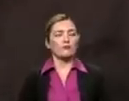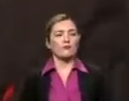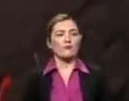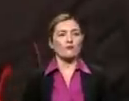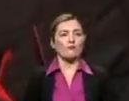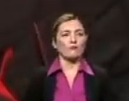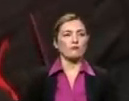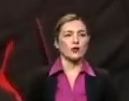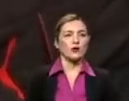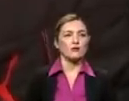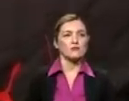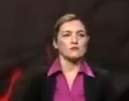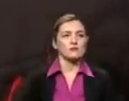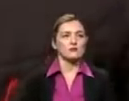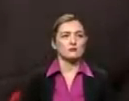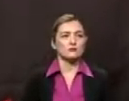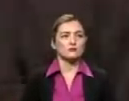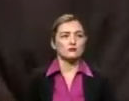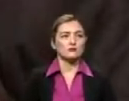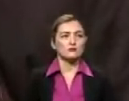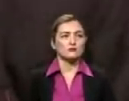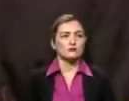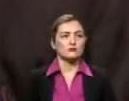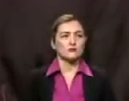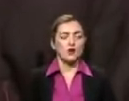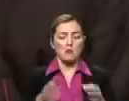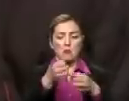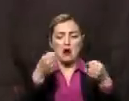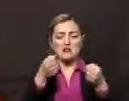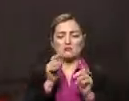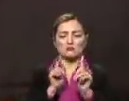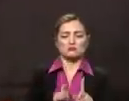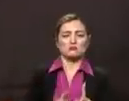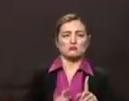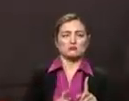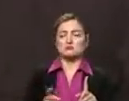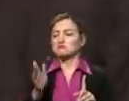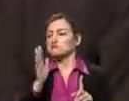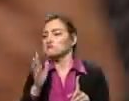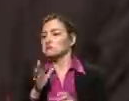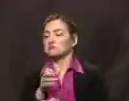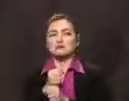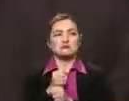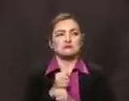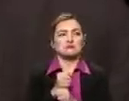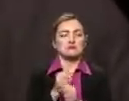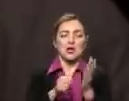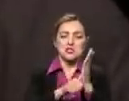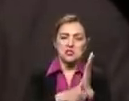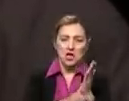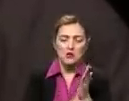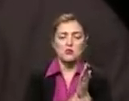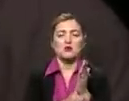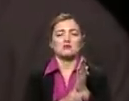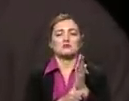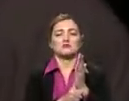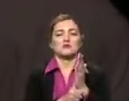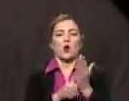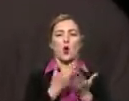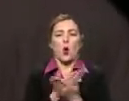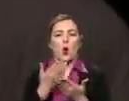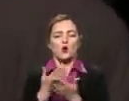O sea, nosotros siempre estamos en cada quien en su puerta. Estamos pendientes de la seguridad, o sea, de la cédula, de que no entre con